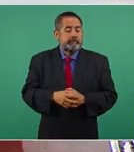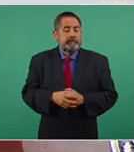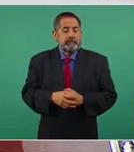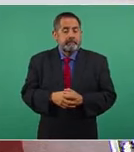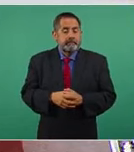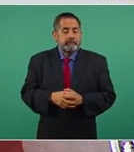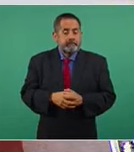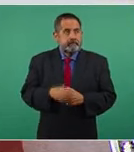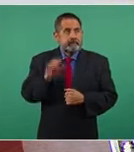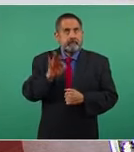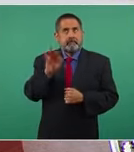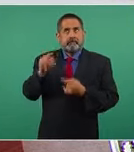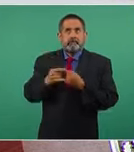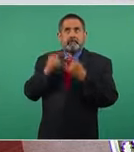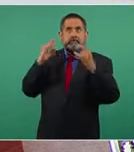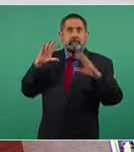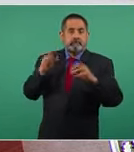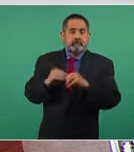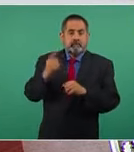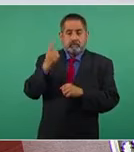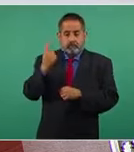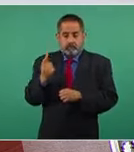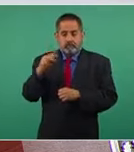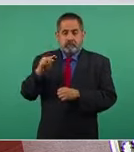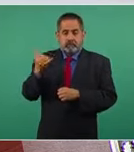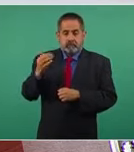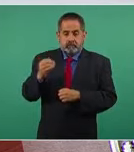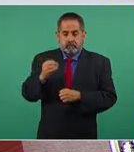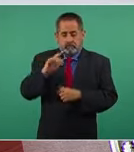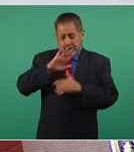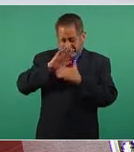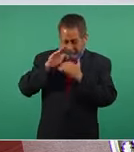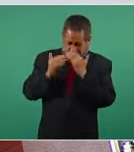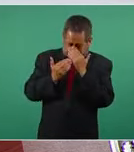o fecha histórica, 1 de mayo, en la